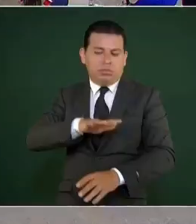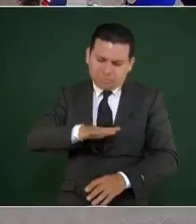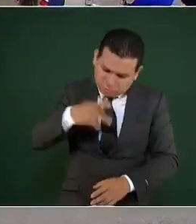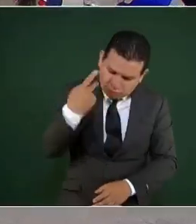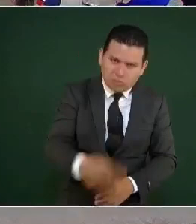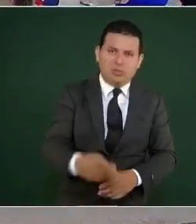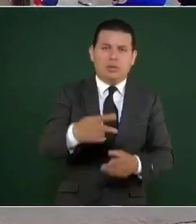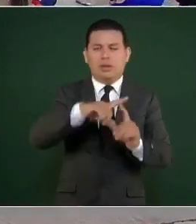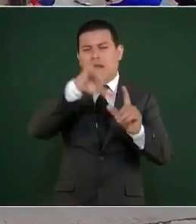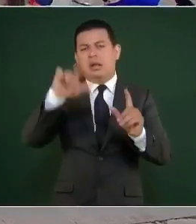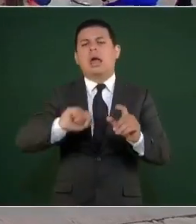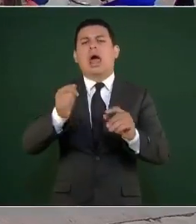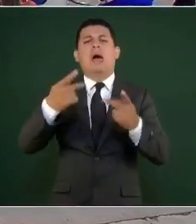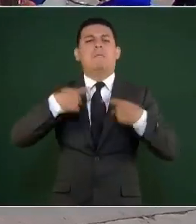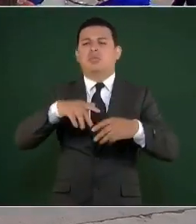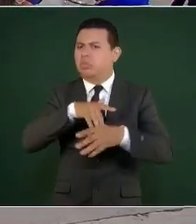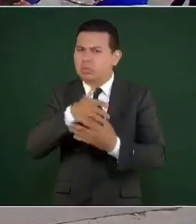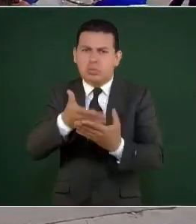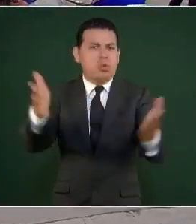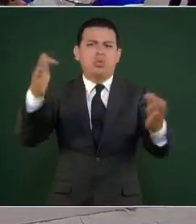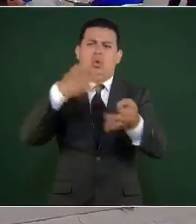que sea para el disfrute de la gente.